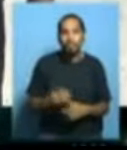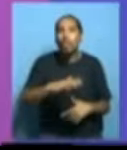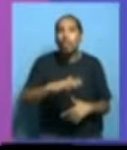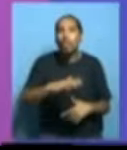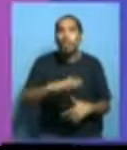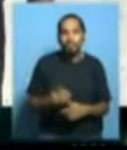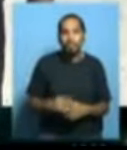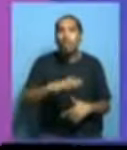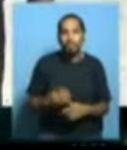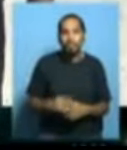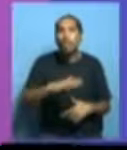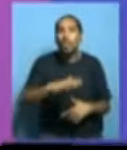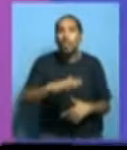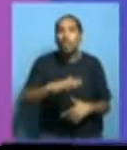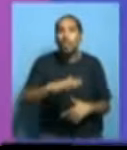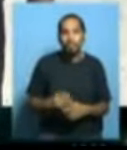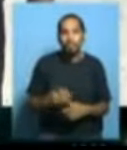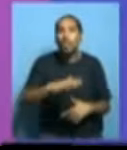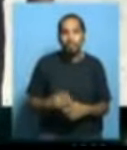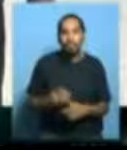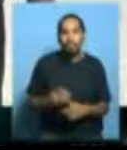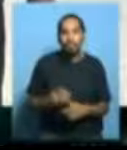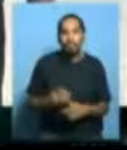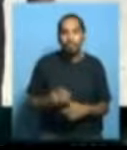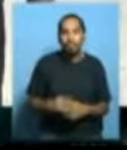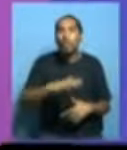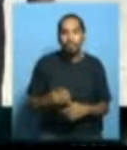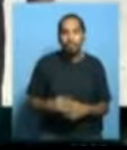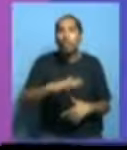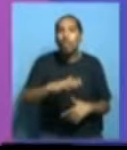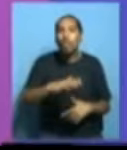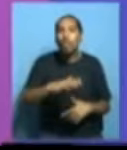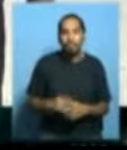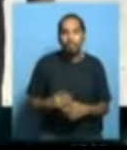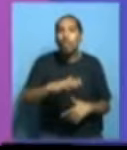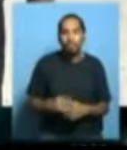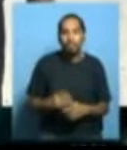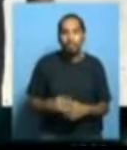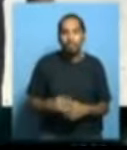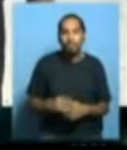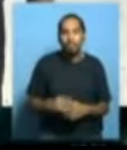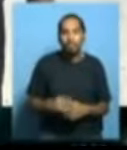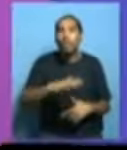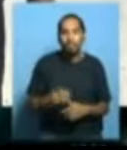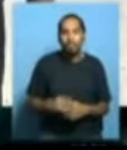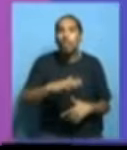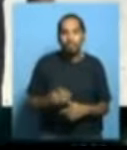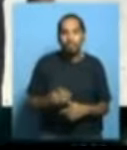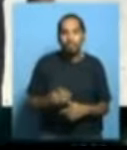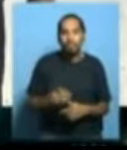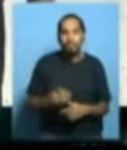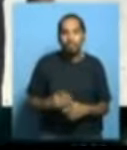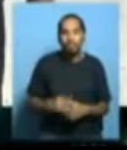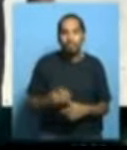Esa subida es un peligro. No sé qué tiene esa subida, pero la verdad que es la tercera vez que pasa